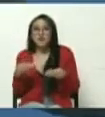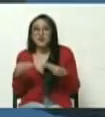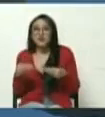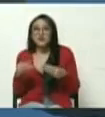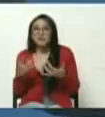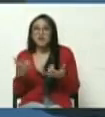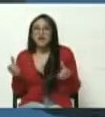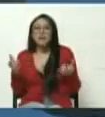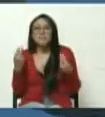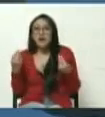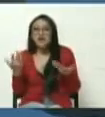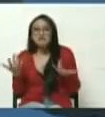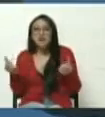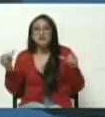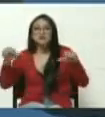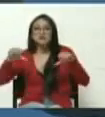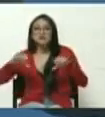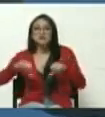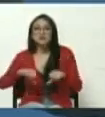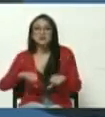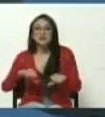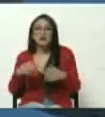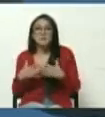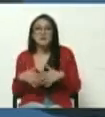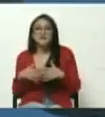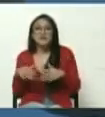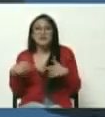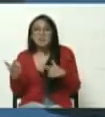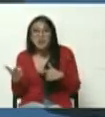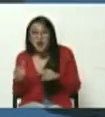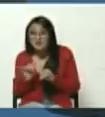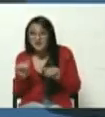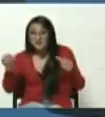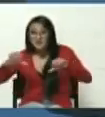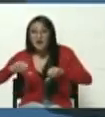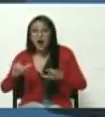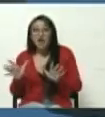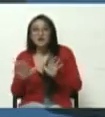la quiebra de esta empresa y luego el robo.